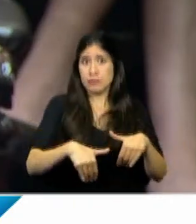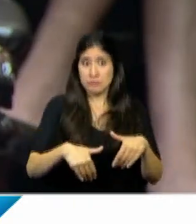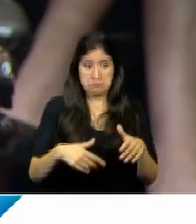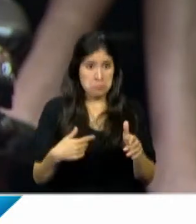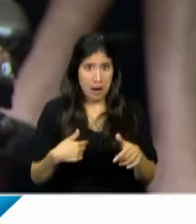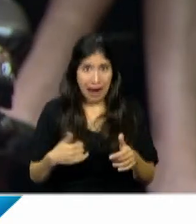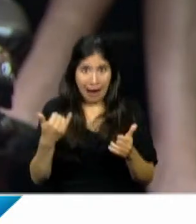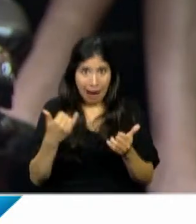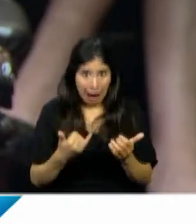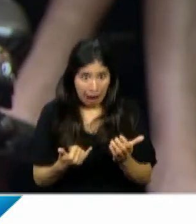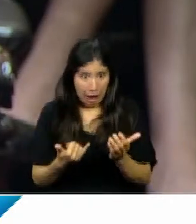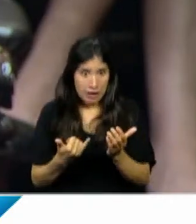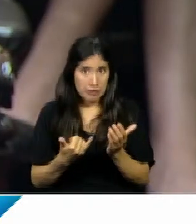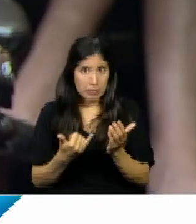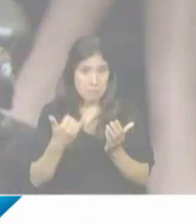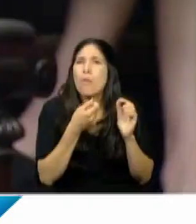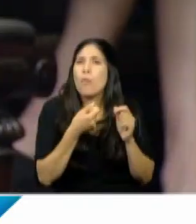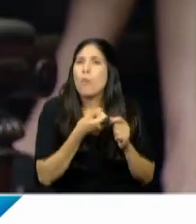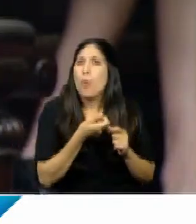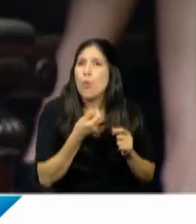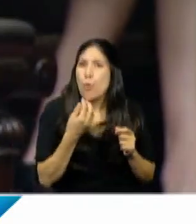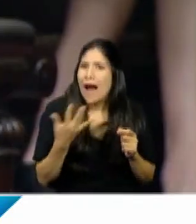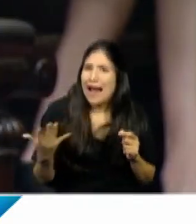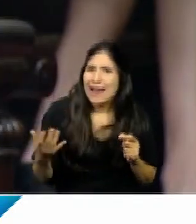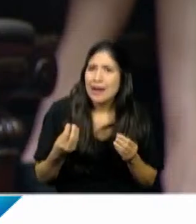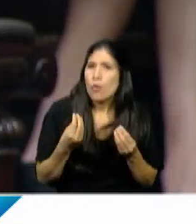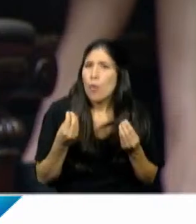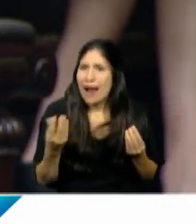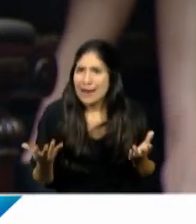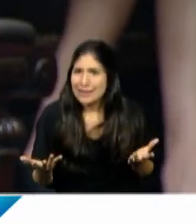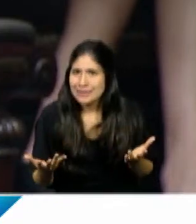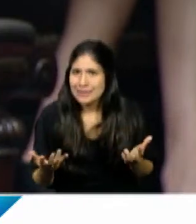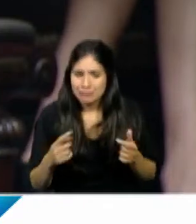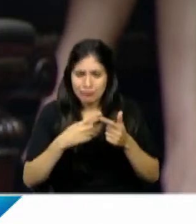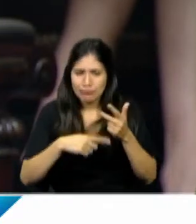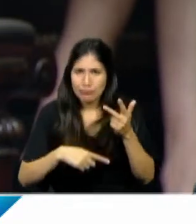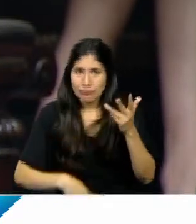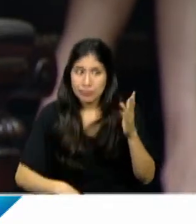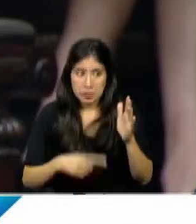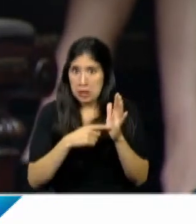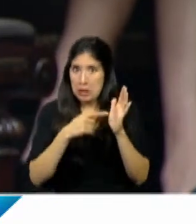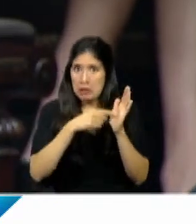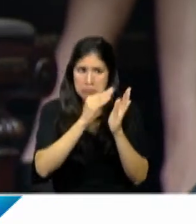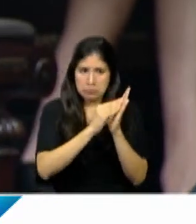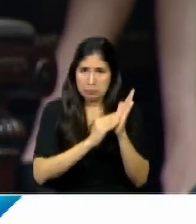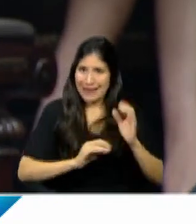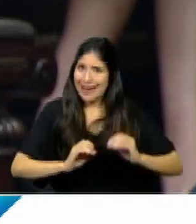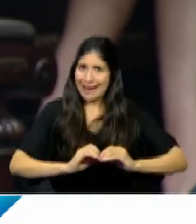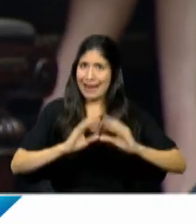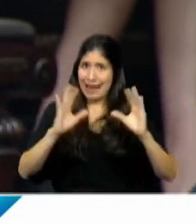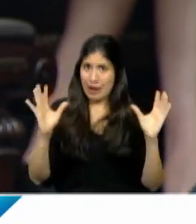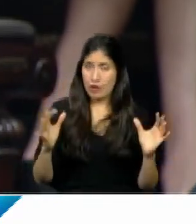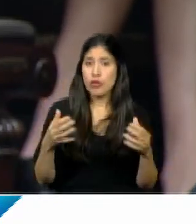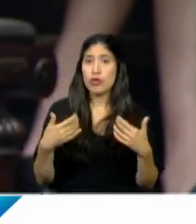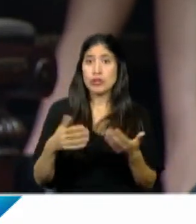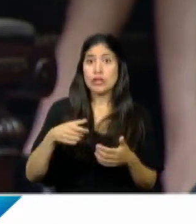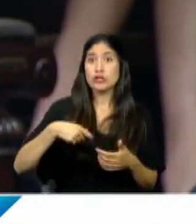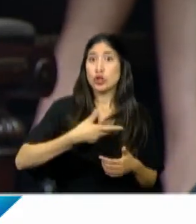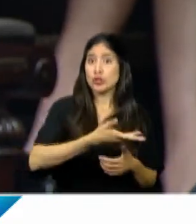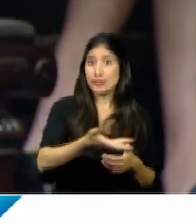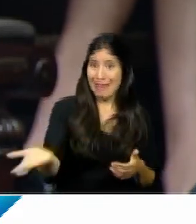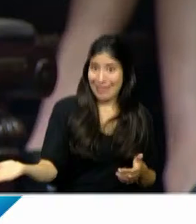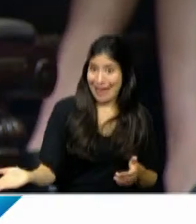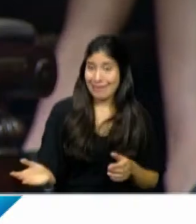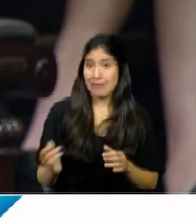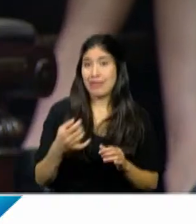puede ser reglamentado. Debemos destacar y aclararle a la sociedad fundamentalmente que esto es solo el